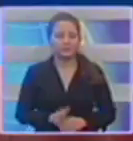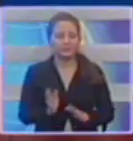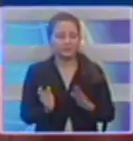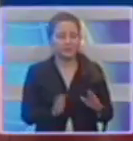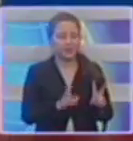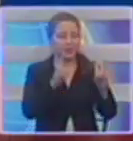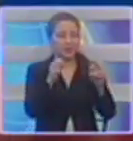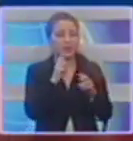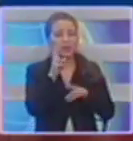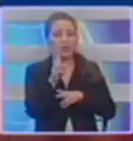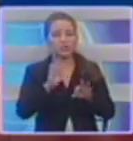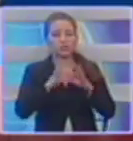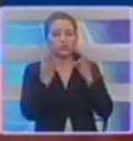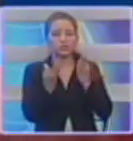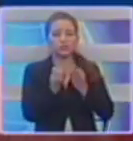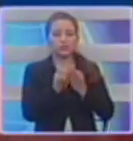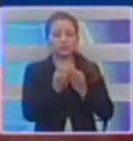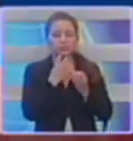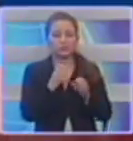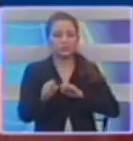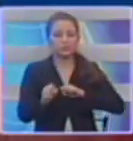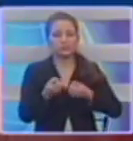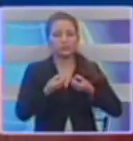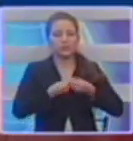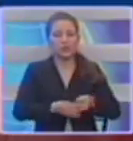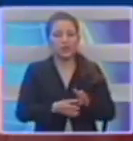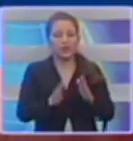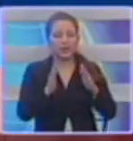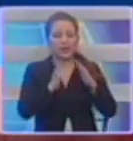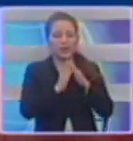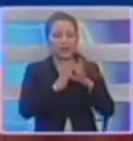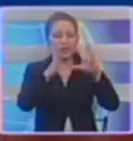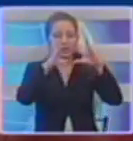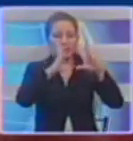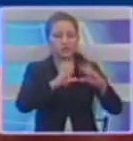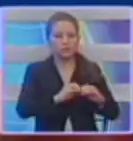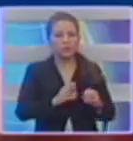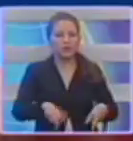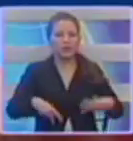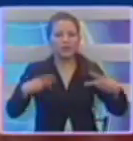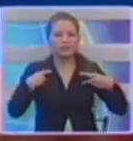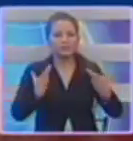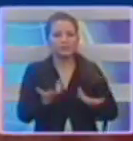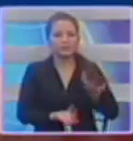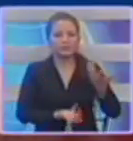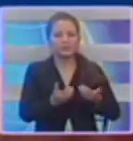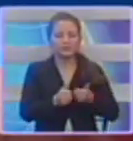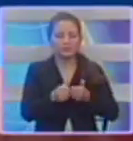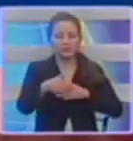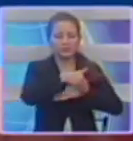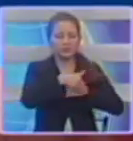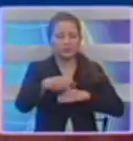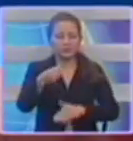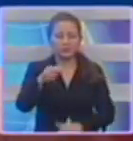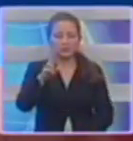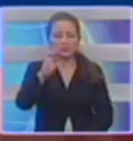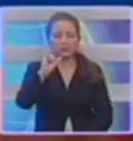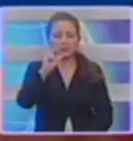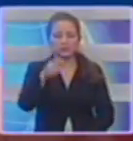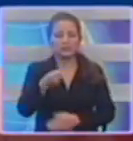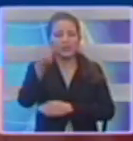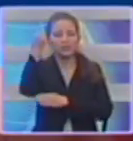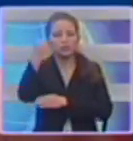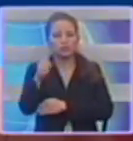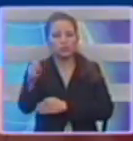En otro tema, dos familias se resultaron damnificadas tras el incendio que consumió la casa donde vivían en las calles García Goyena y Gallegos Lara, al sur